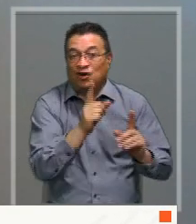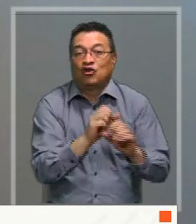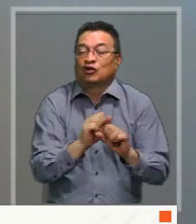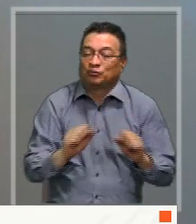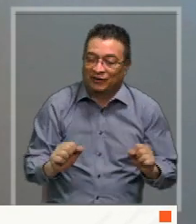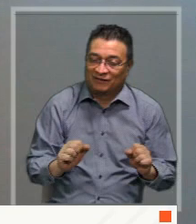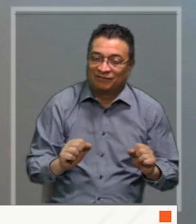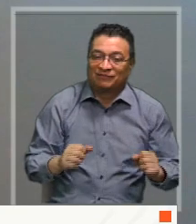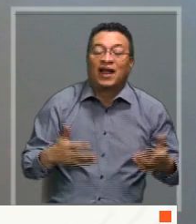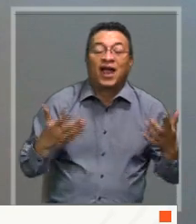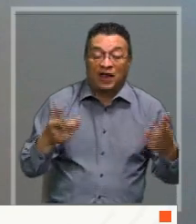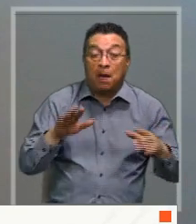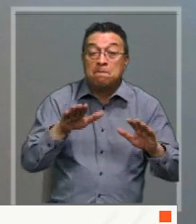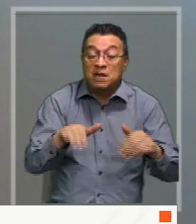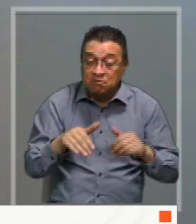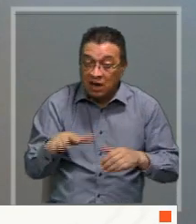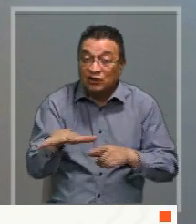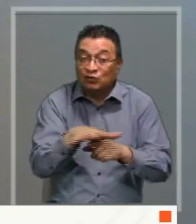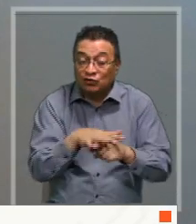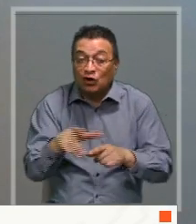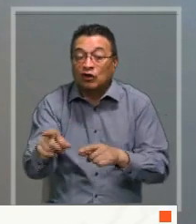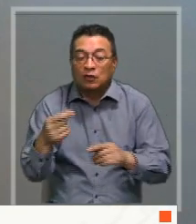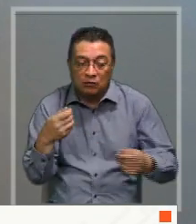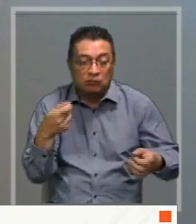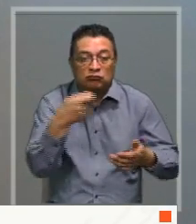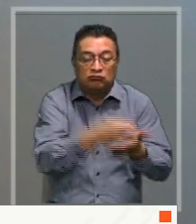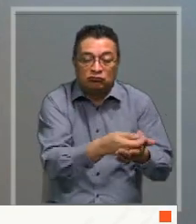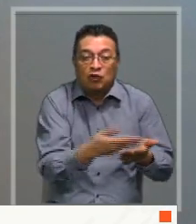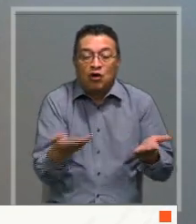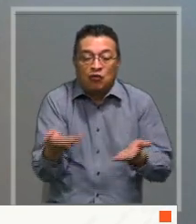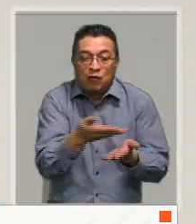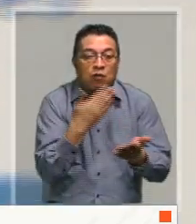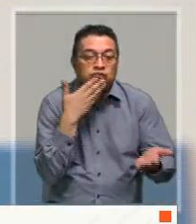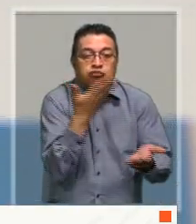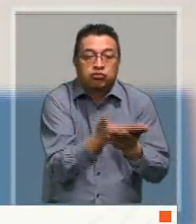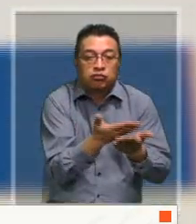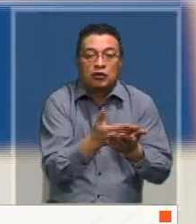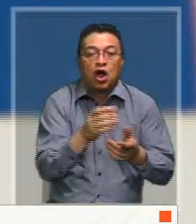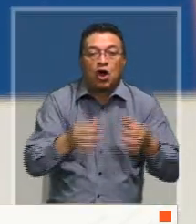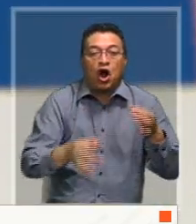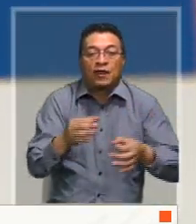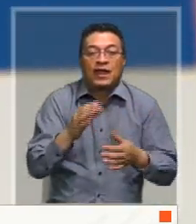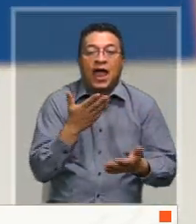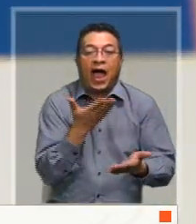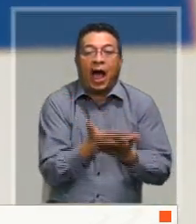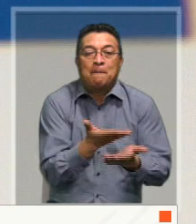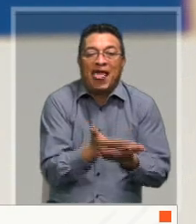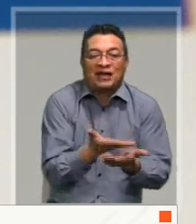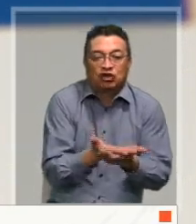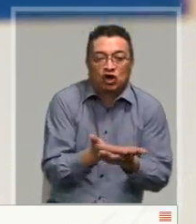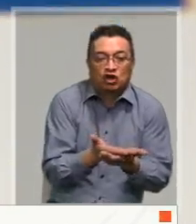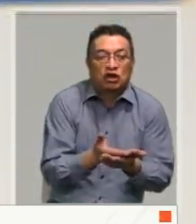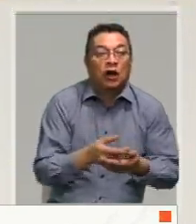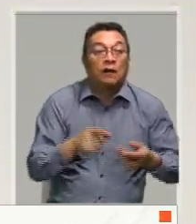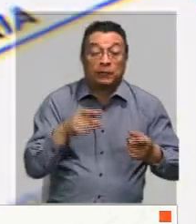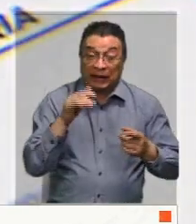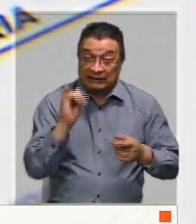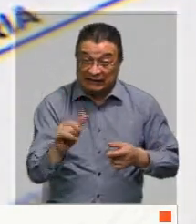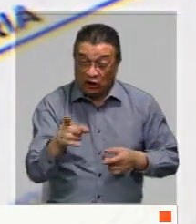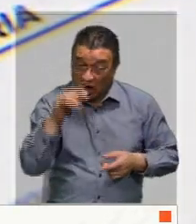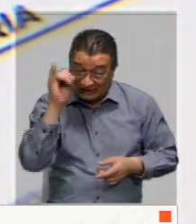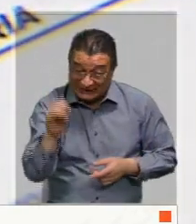misma situación es la que veo respecto a los recursos de protección ante las Cortes de Apelaciones. Entonces, ¿quiénes sí o sí tienen que